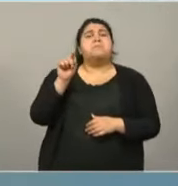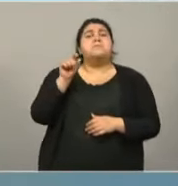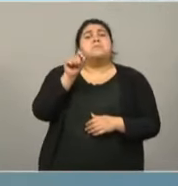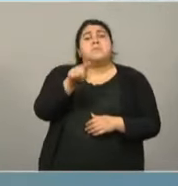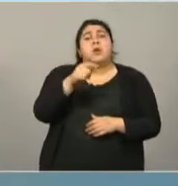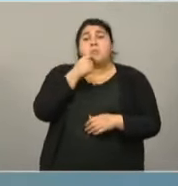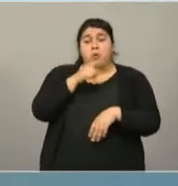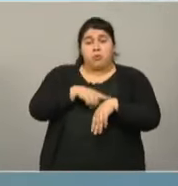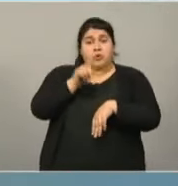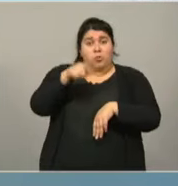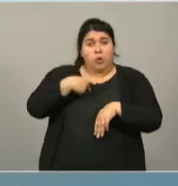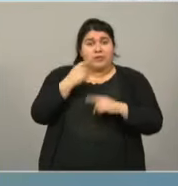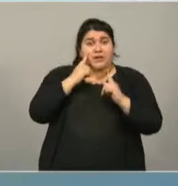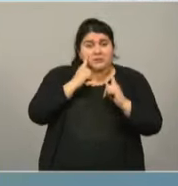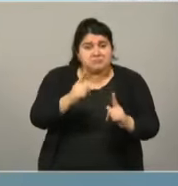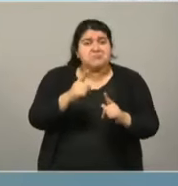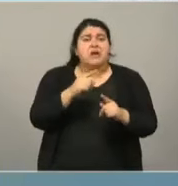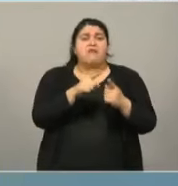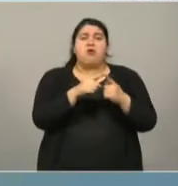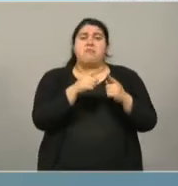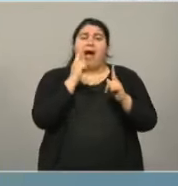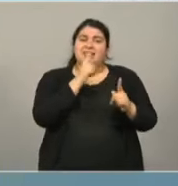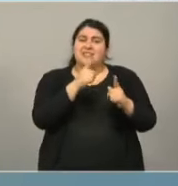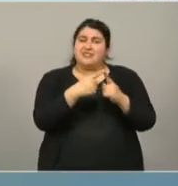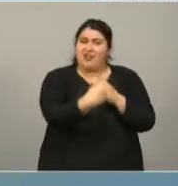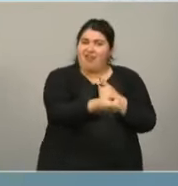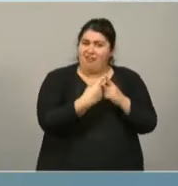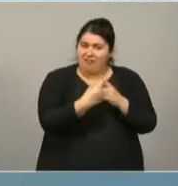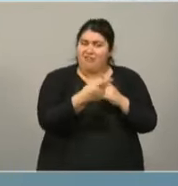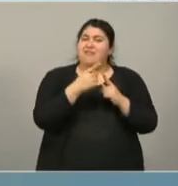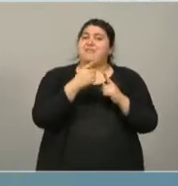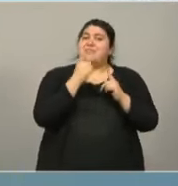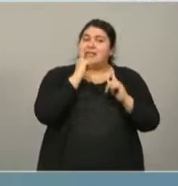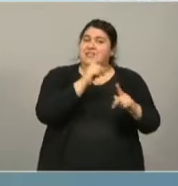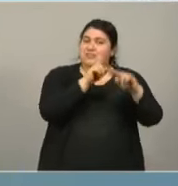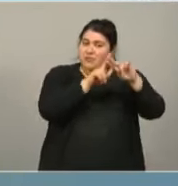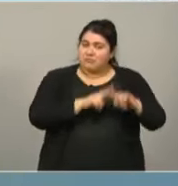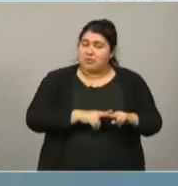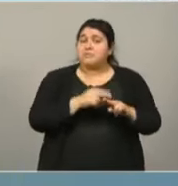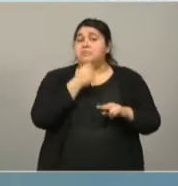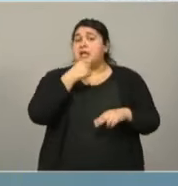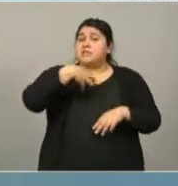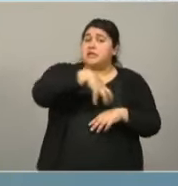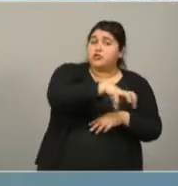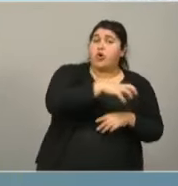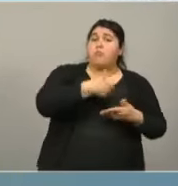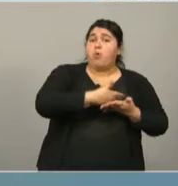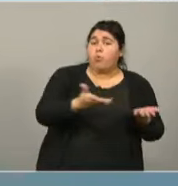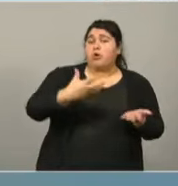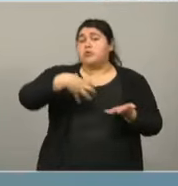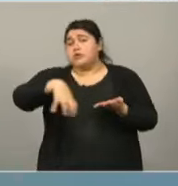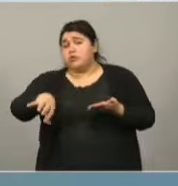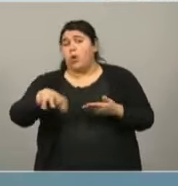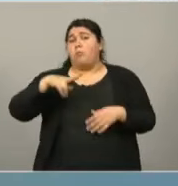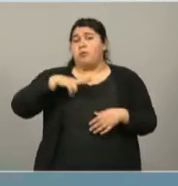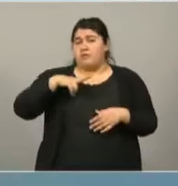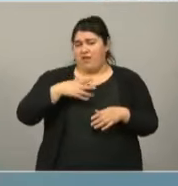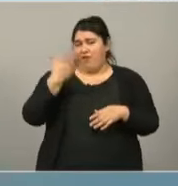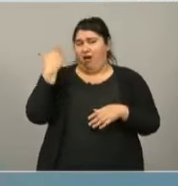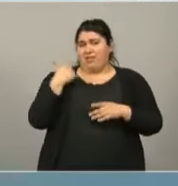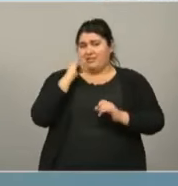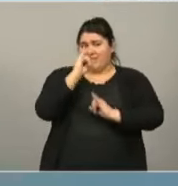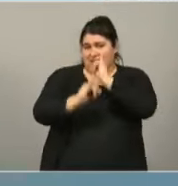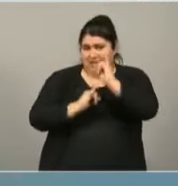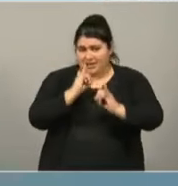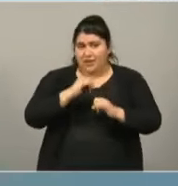produce la atención en consultorios ambulatorios vemos que más o menos se respeta eh si es sector público o privado esa distribución que mencionábamos recién